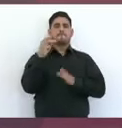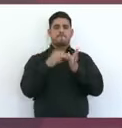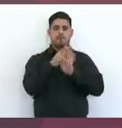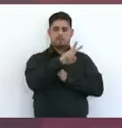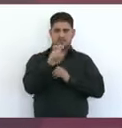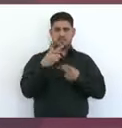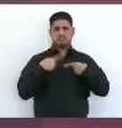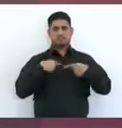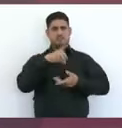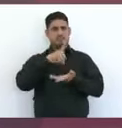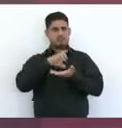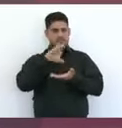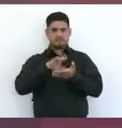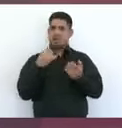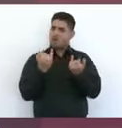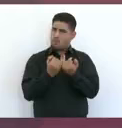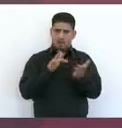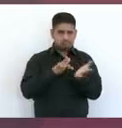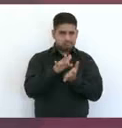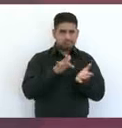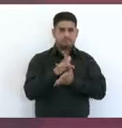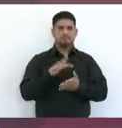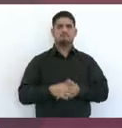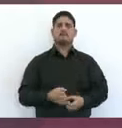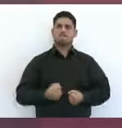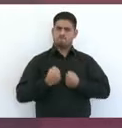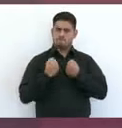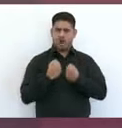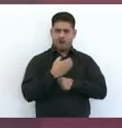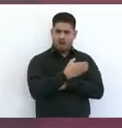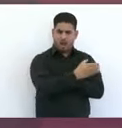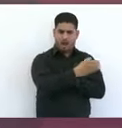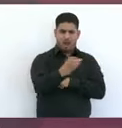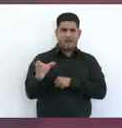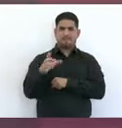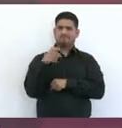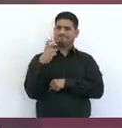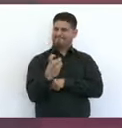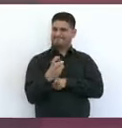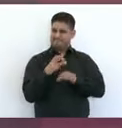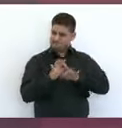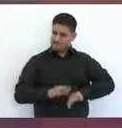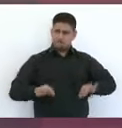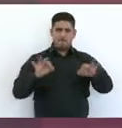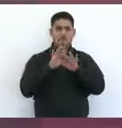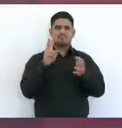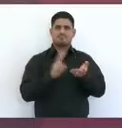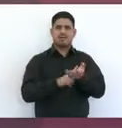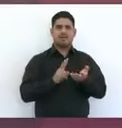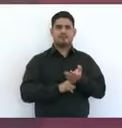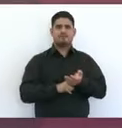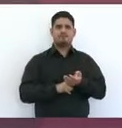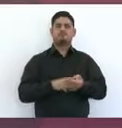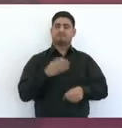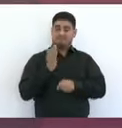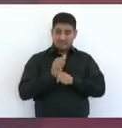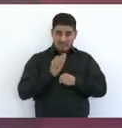personas con discapacidad. El fortalecimiento del campo es una prioridad, y más en estos momentos,